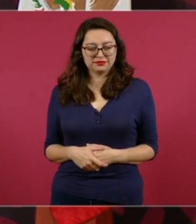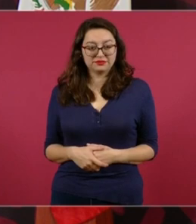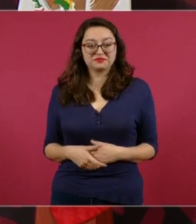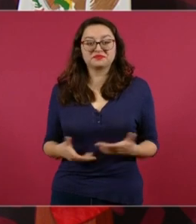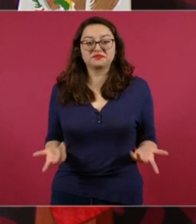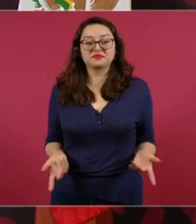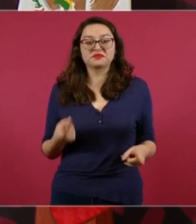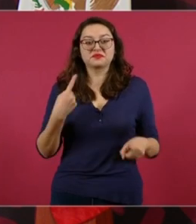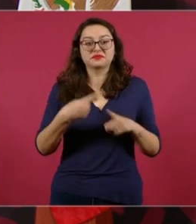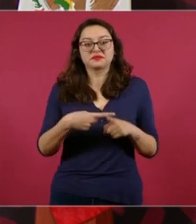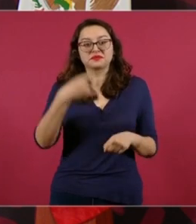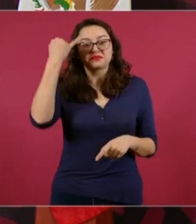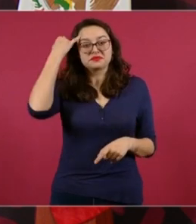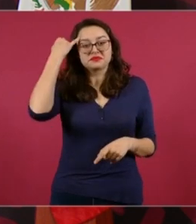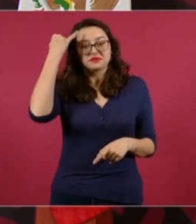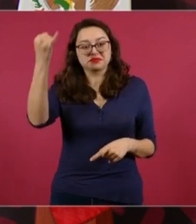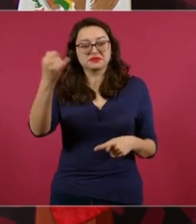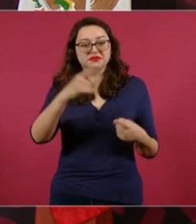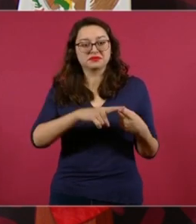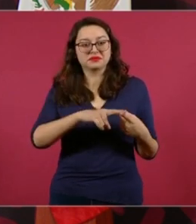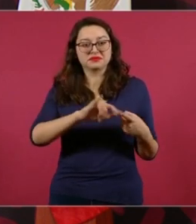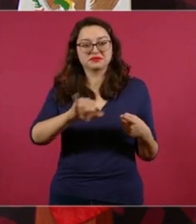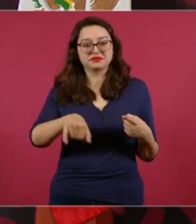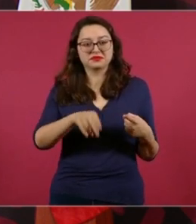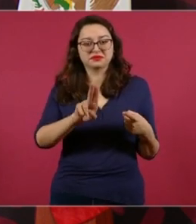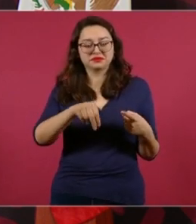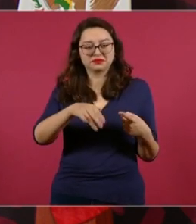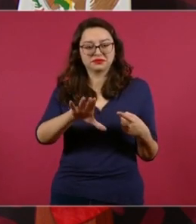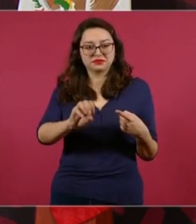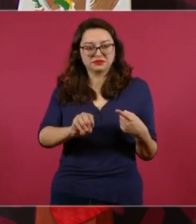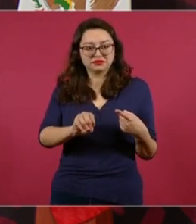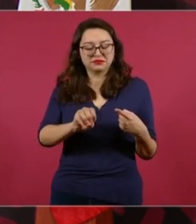junco, ¿no? Y